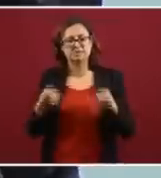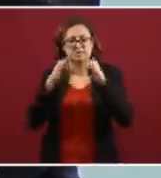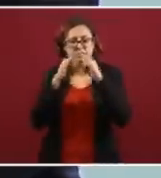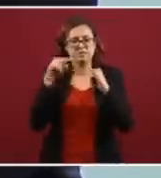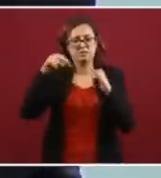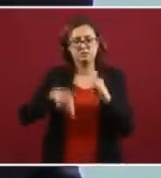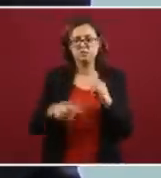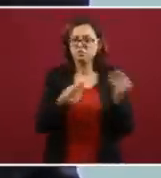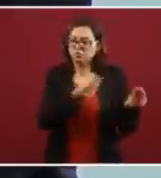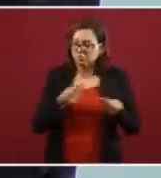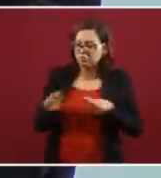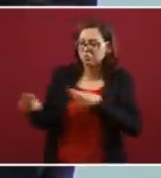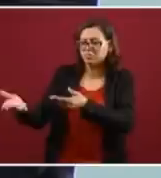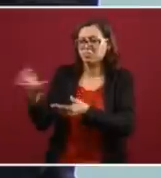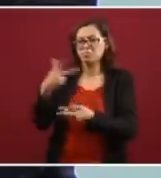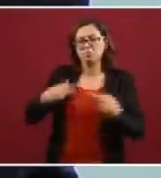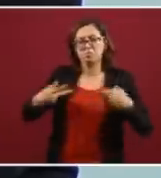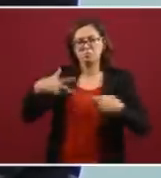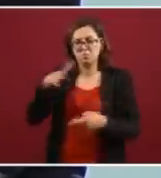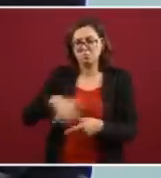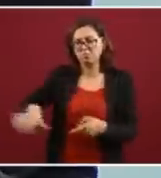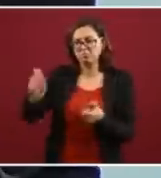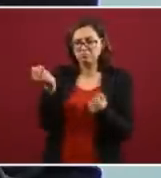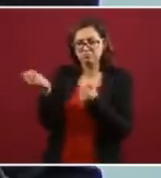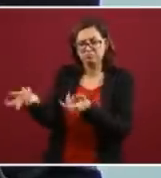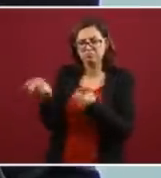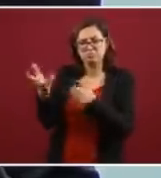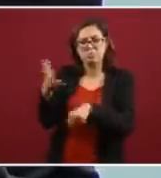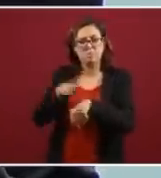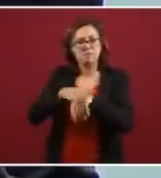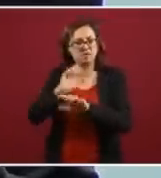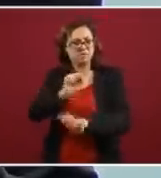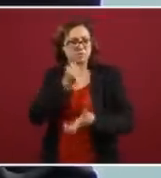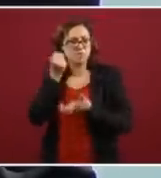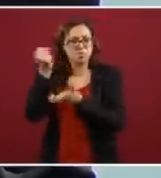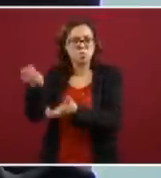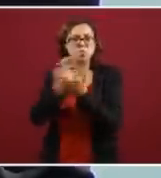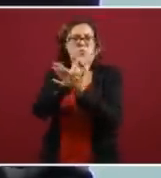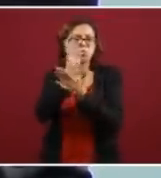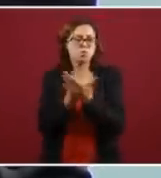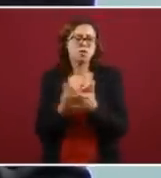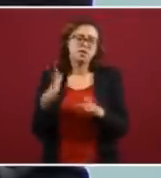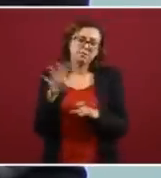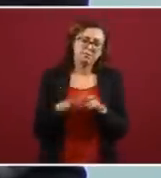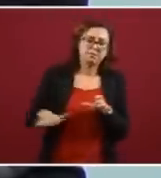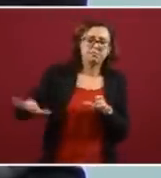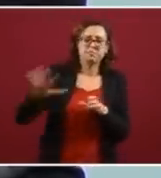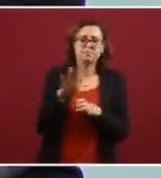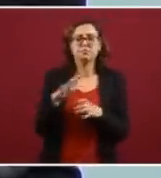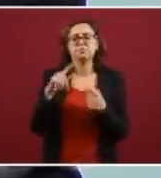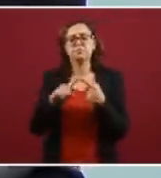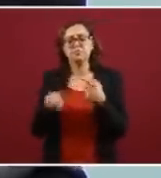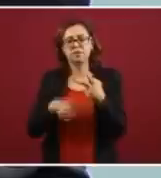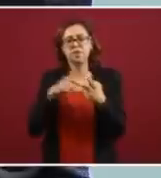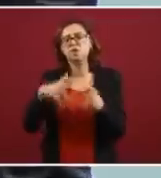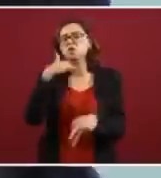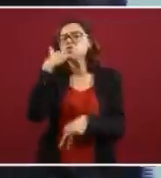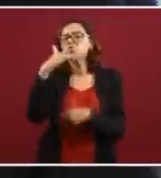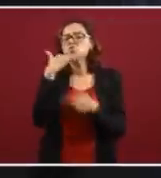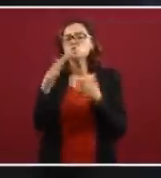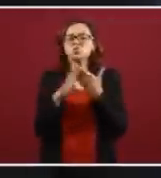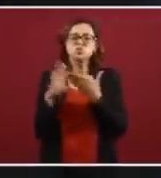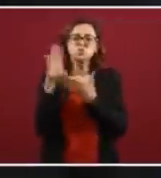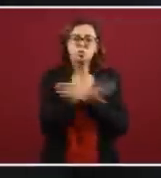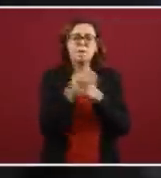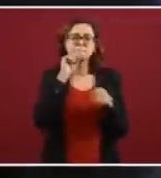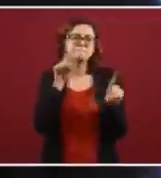se traducirán en fortalecimiento presupuestal de programas sociales, combate a la corrupción y